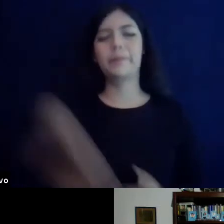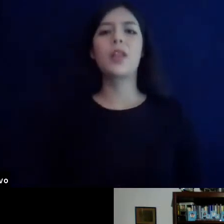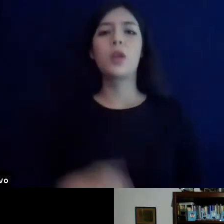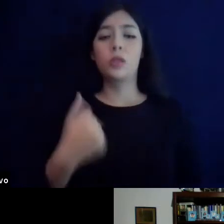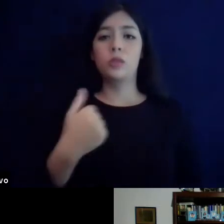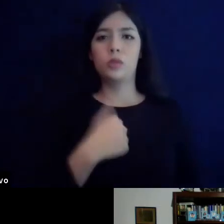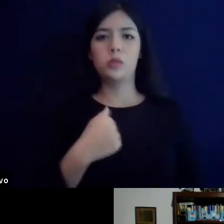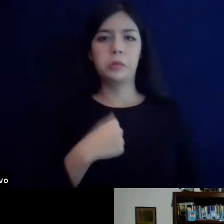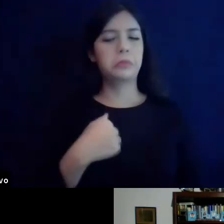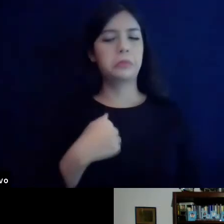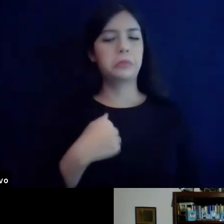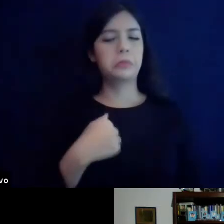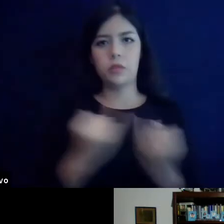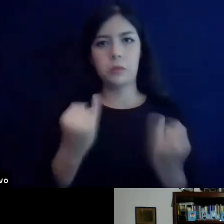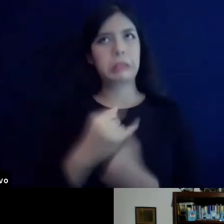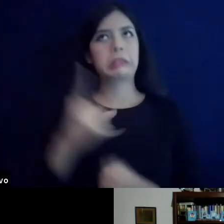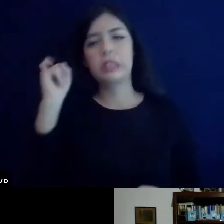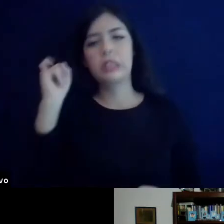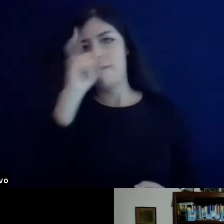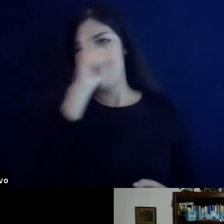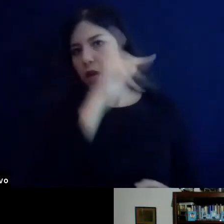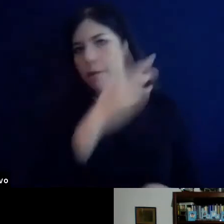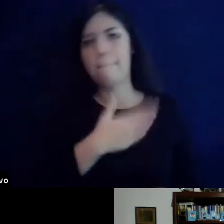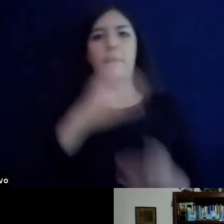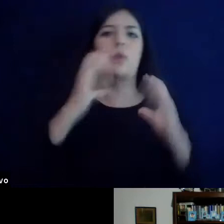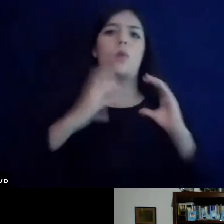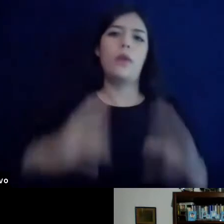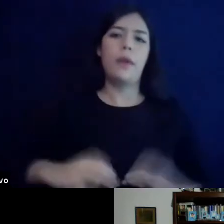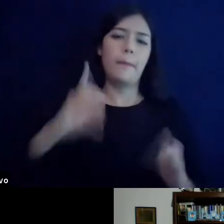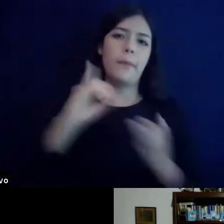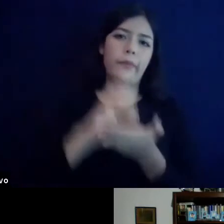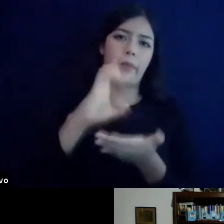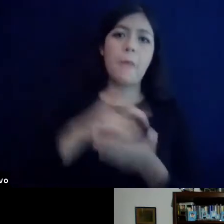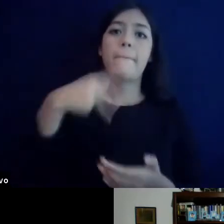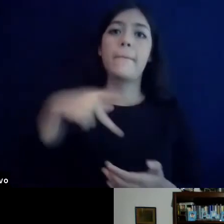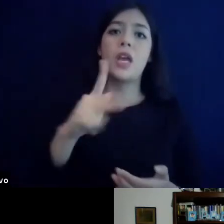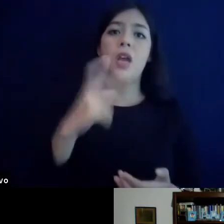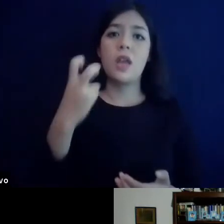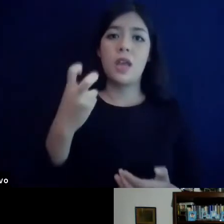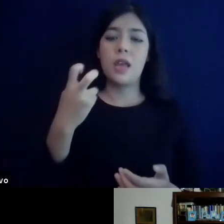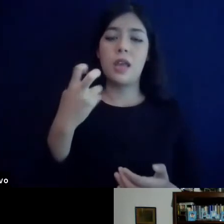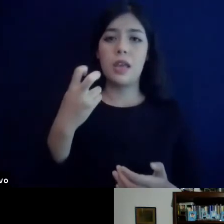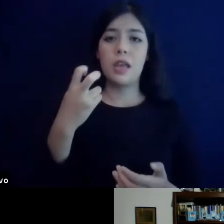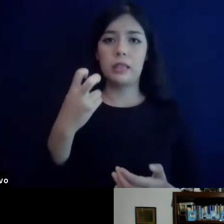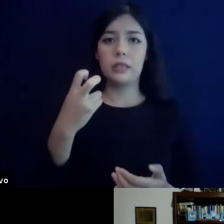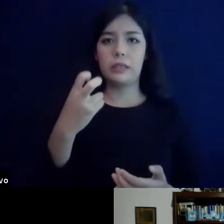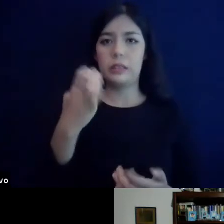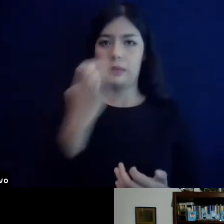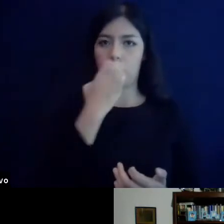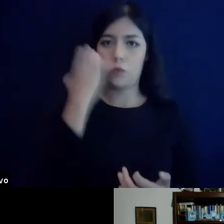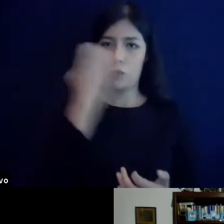ahí tuve mucho el apoyo del personal, bueno, del CUCEA. Y bueno,